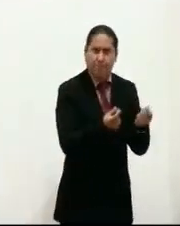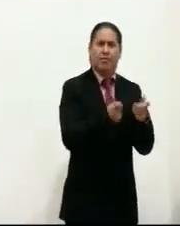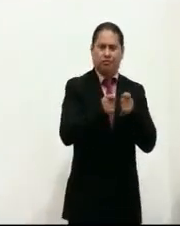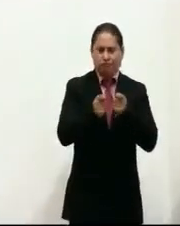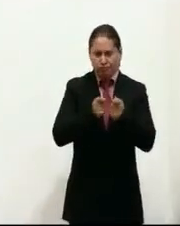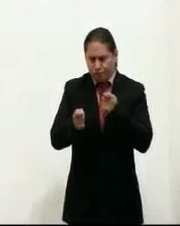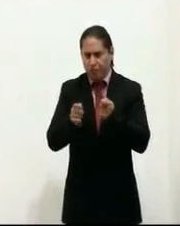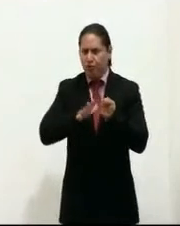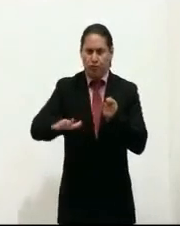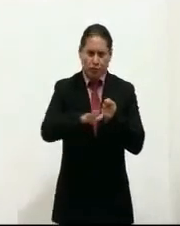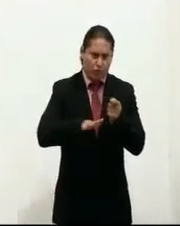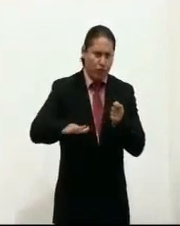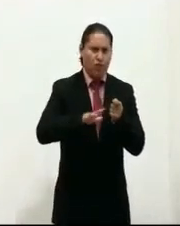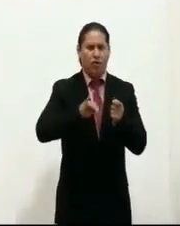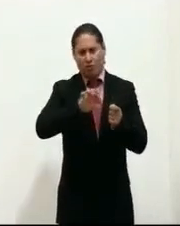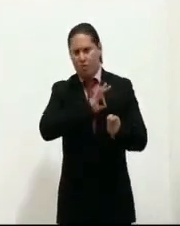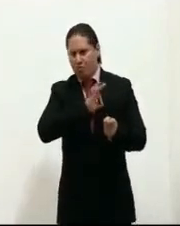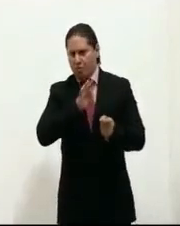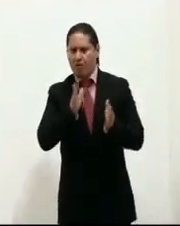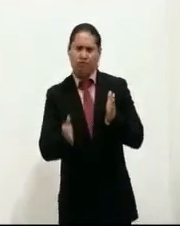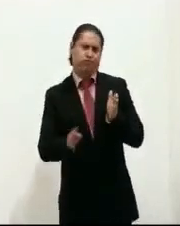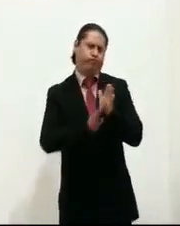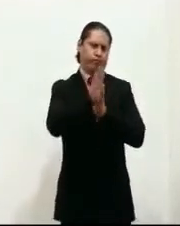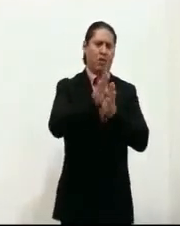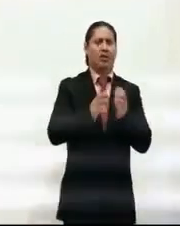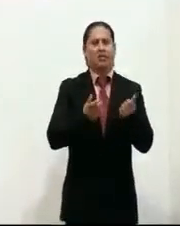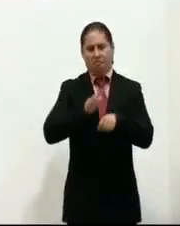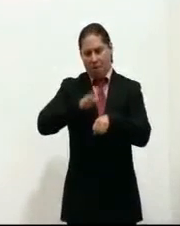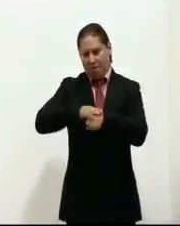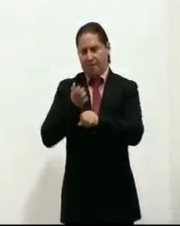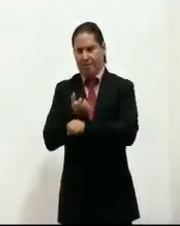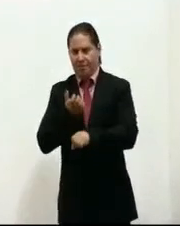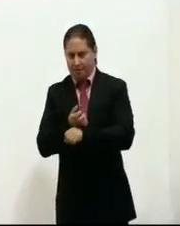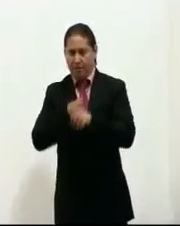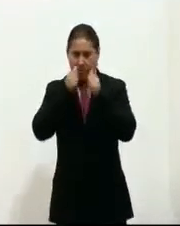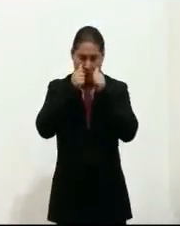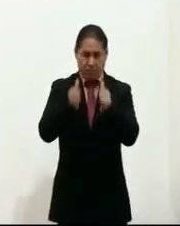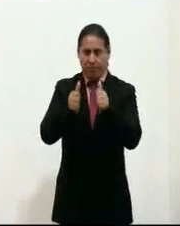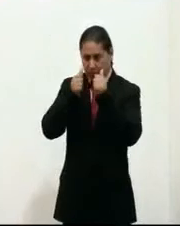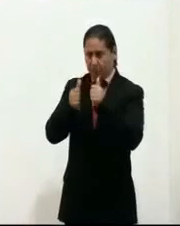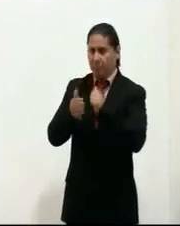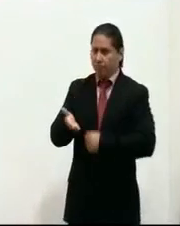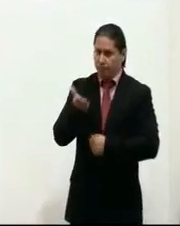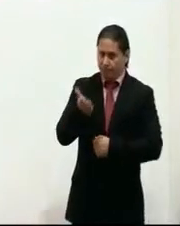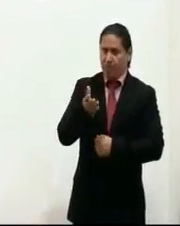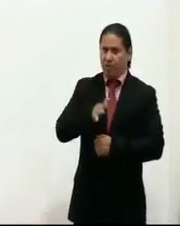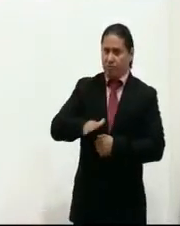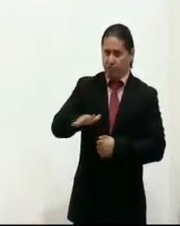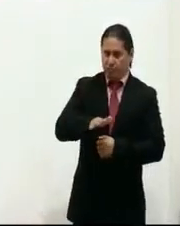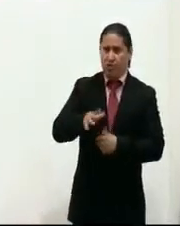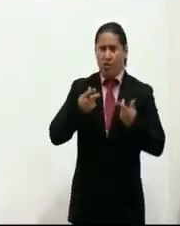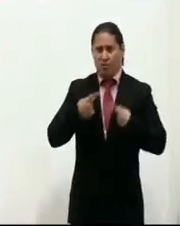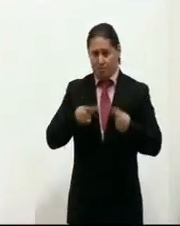procedimientos administrativos e incentivar la economía de nuestro Estado. Además, atendiendo una petición añeja de los ciudadanos